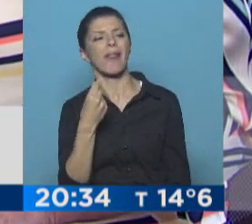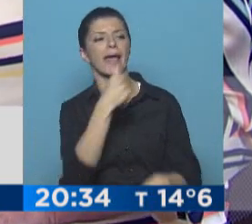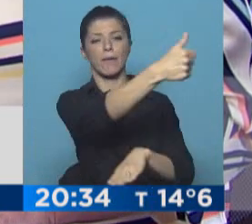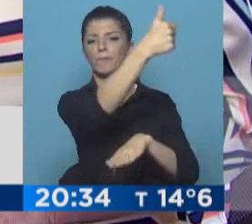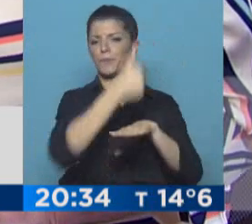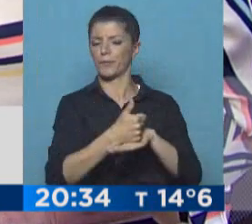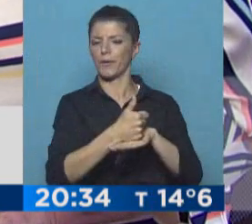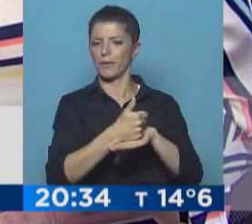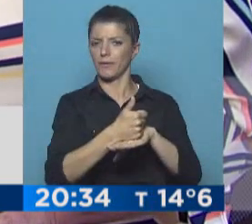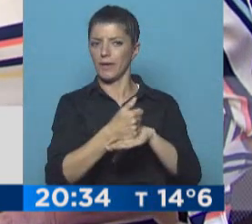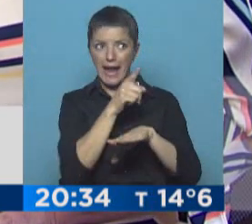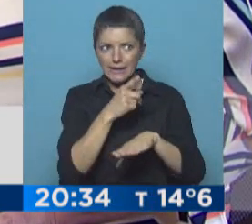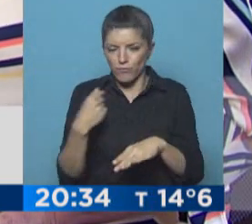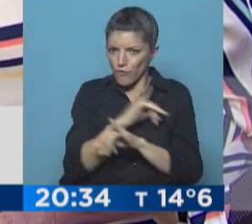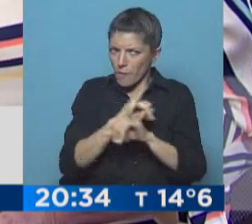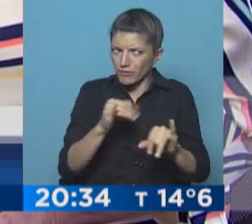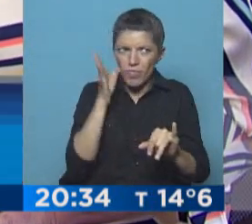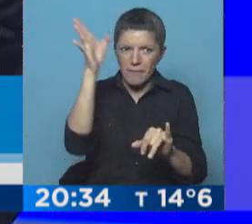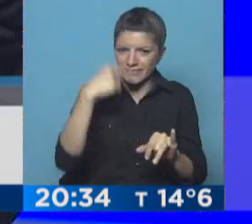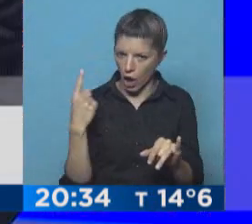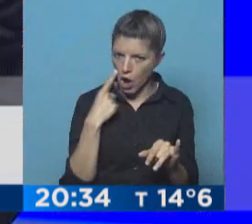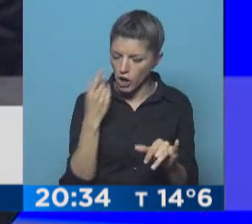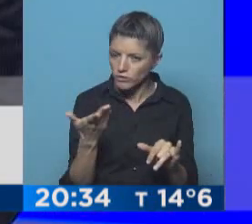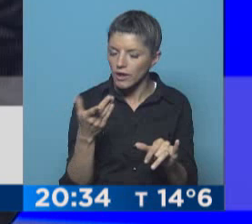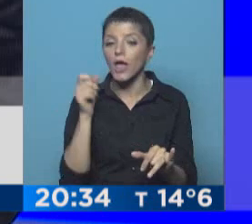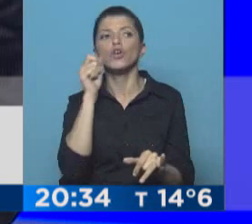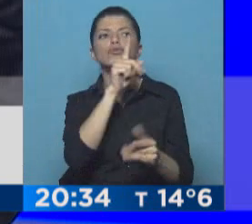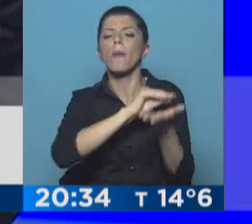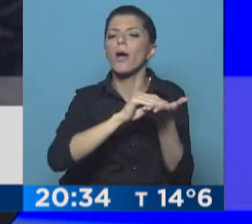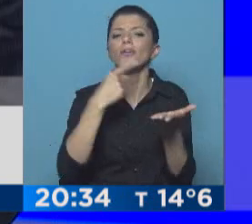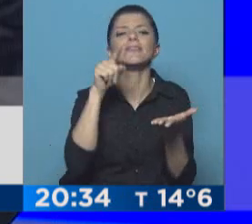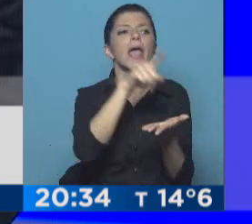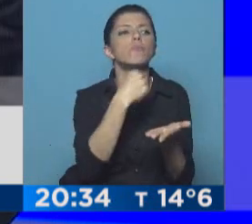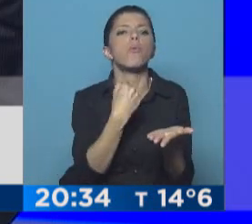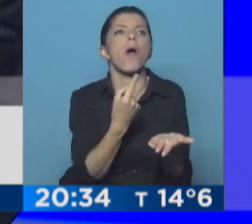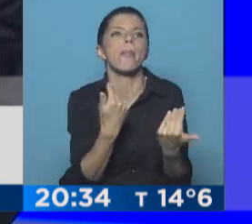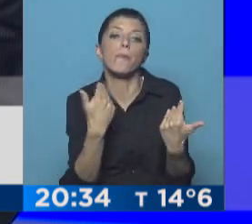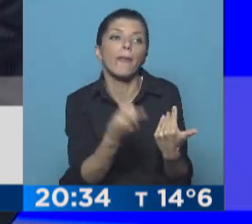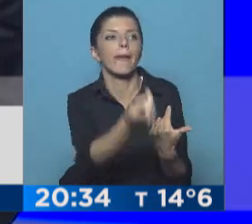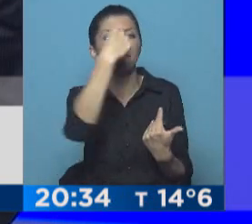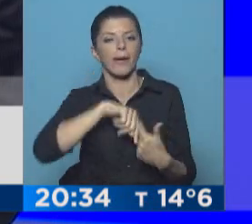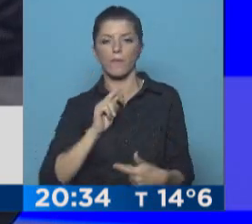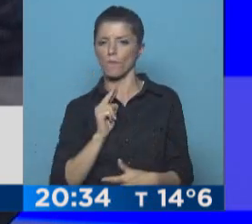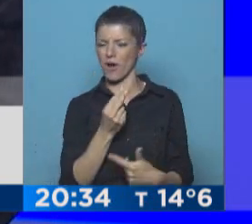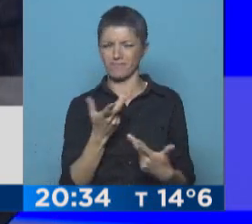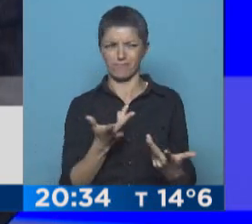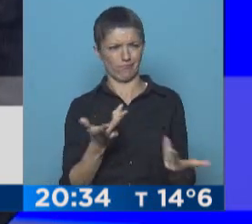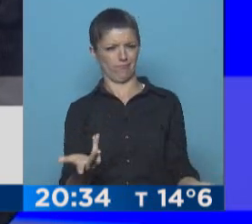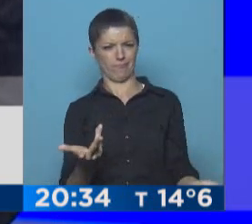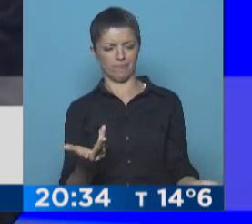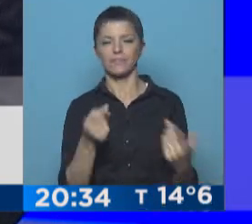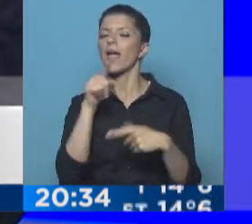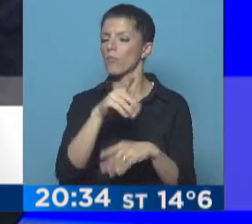acá con todo lo que puede saber Y con dice el abogado defensor que corre peligro su vida claro pero s él tiene varias causas